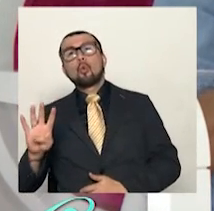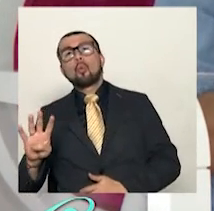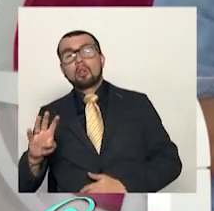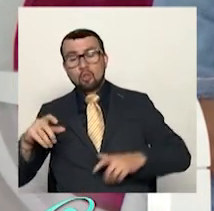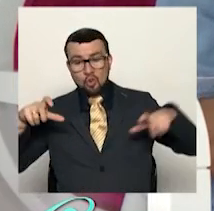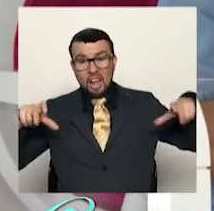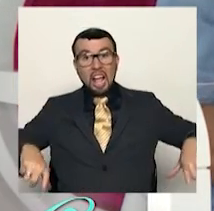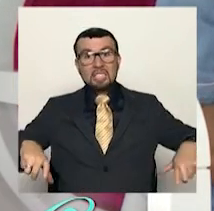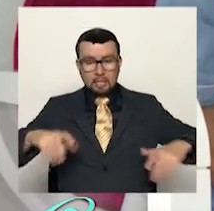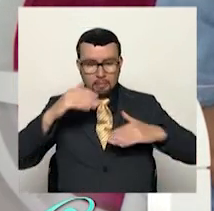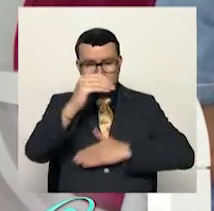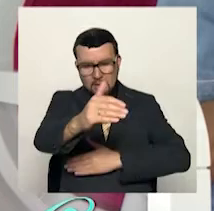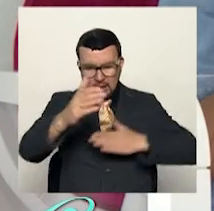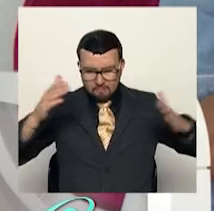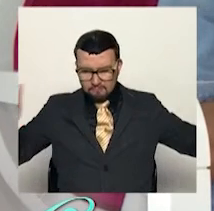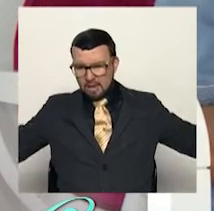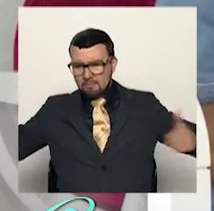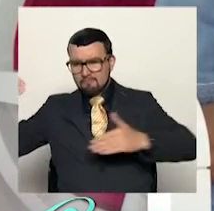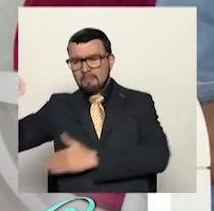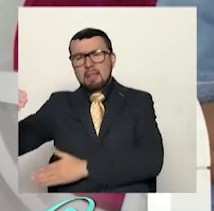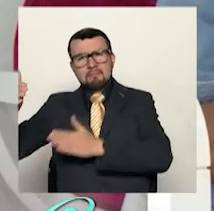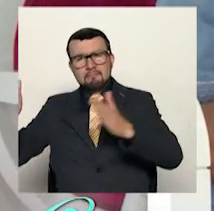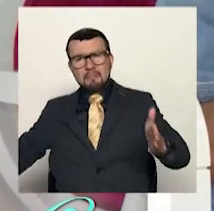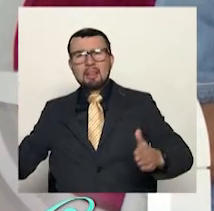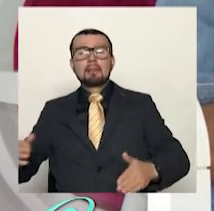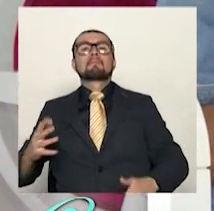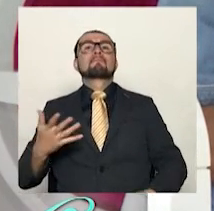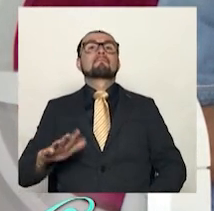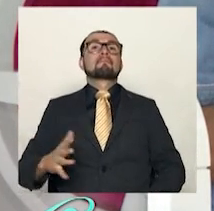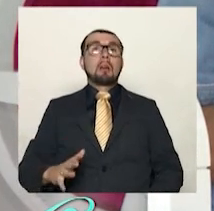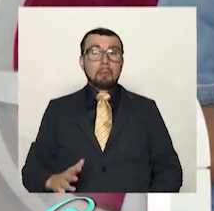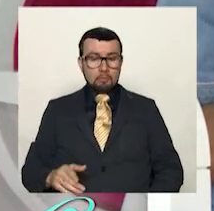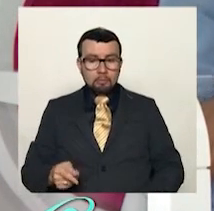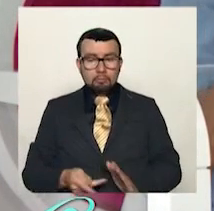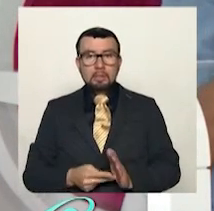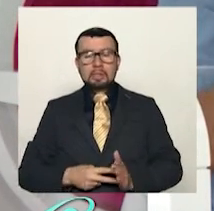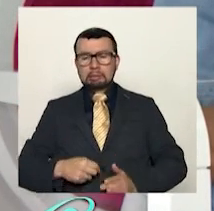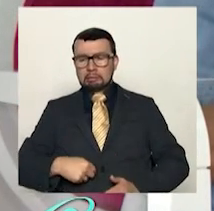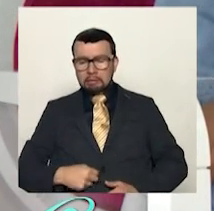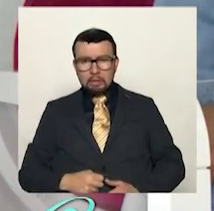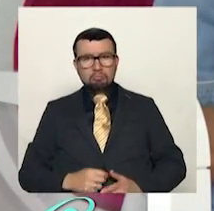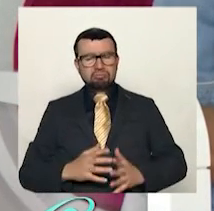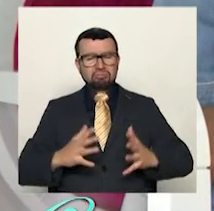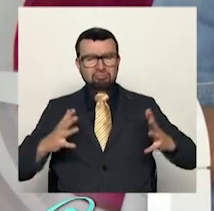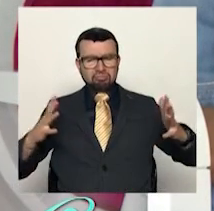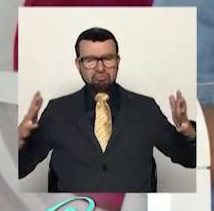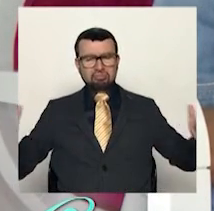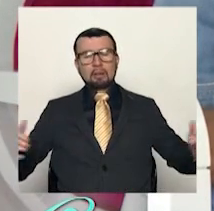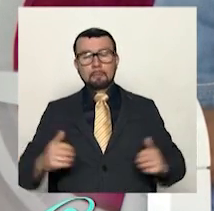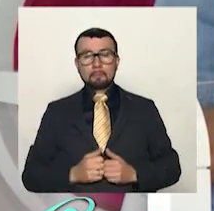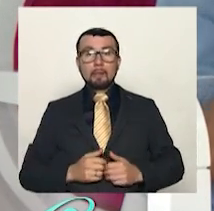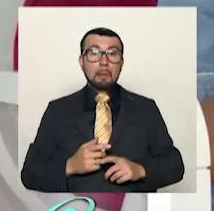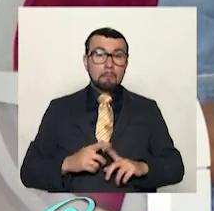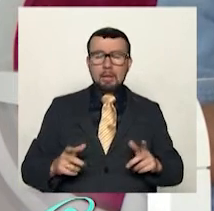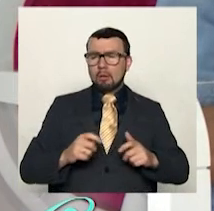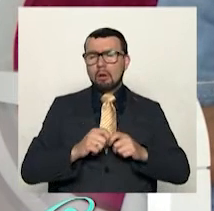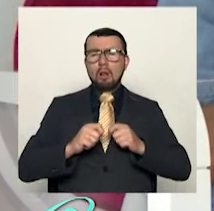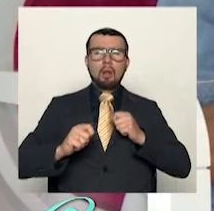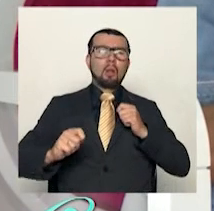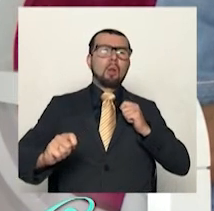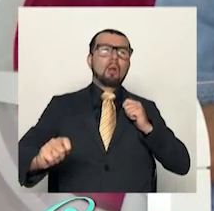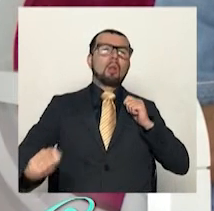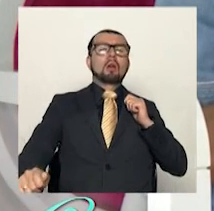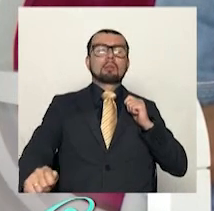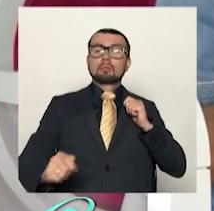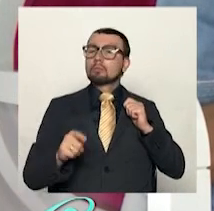así más o menos es el tamaño de ese cerebro intestinal que nosotros tenemos. Pero si lo medimos por longitud, la